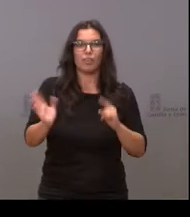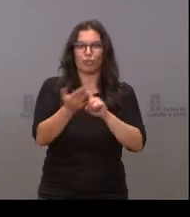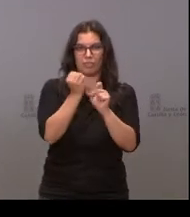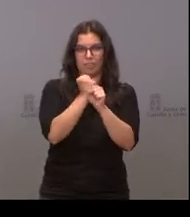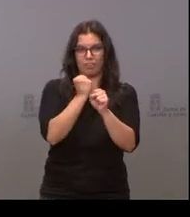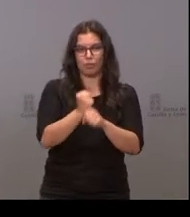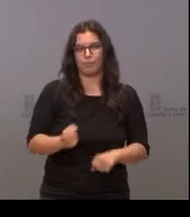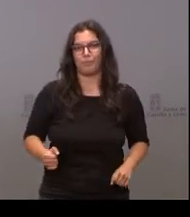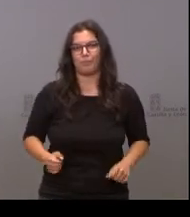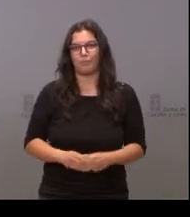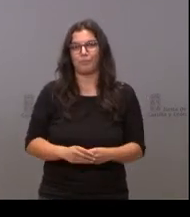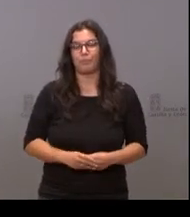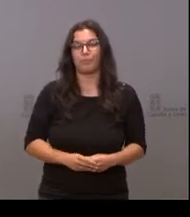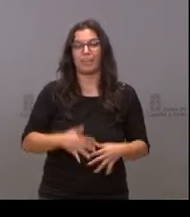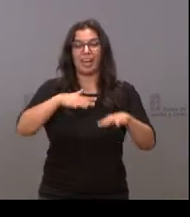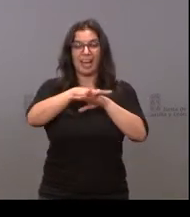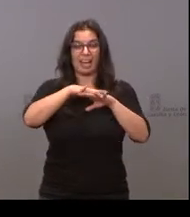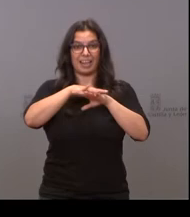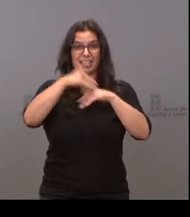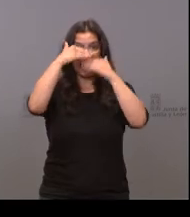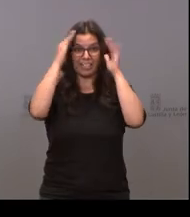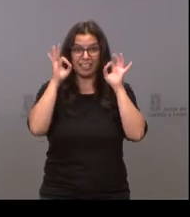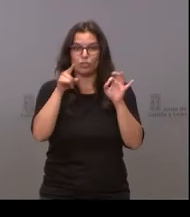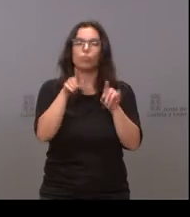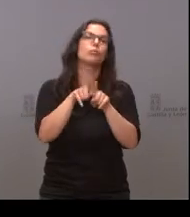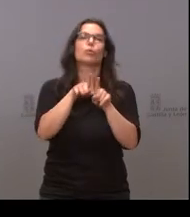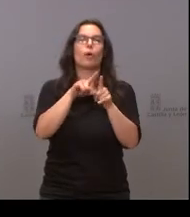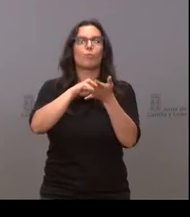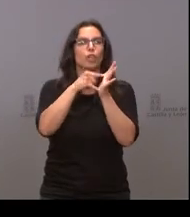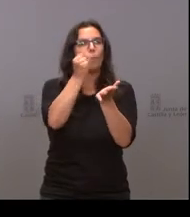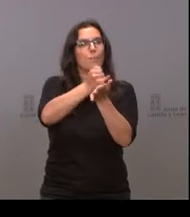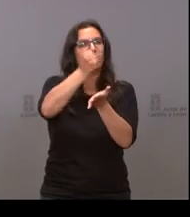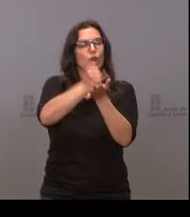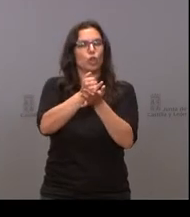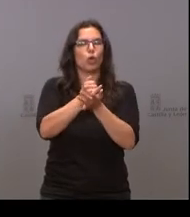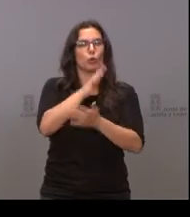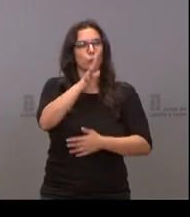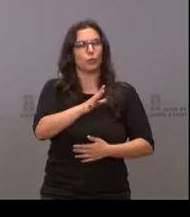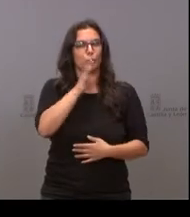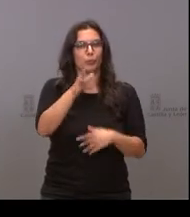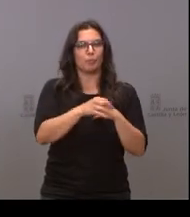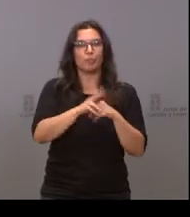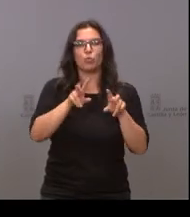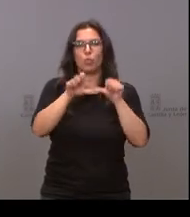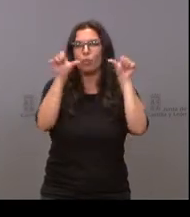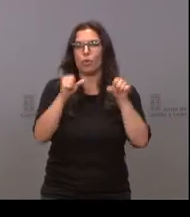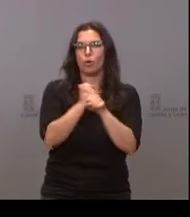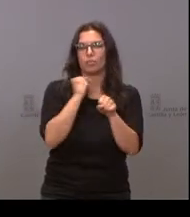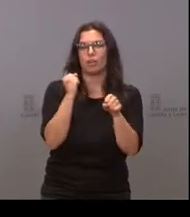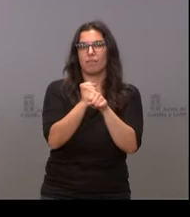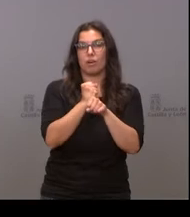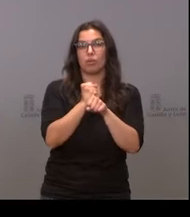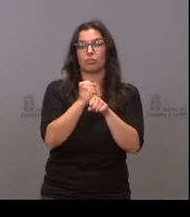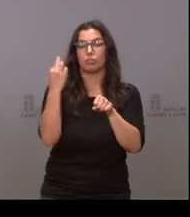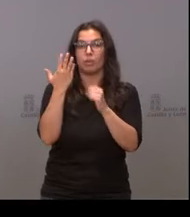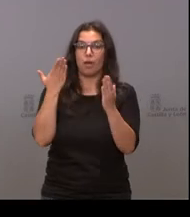de trabajo atención a en red eres un piloto un pilotaje ambicioso hablamos del nuevo modelo de trabajo así que